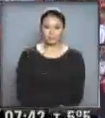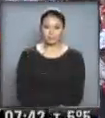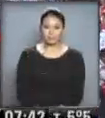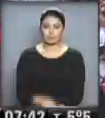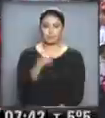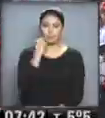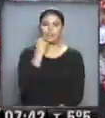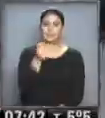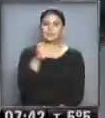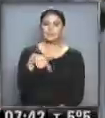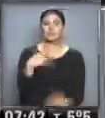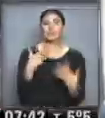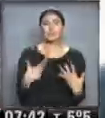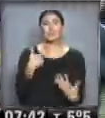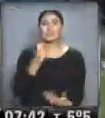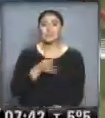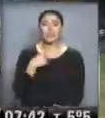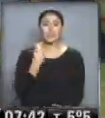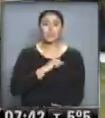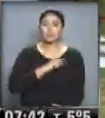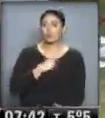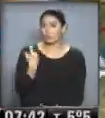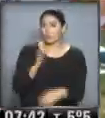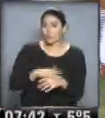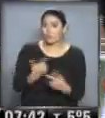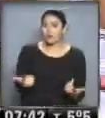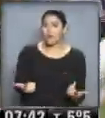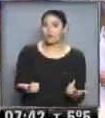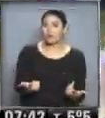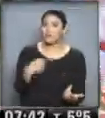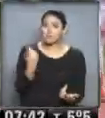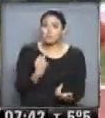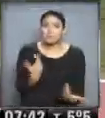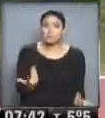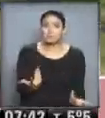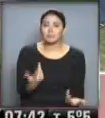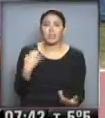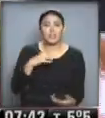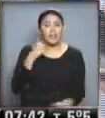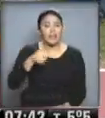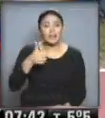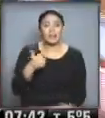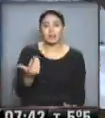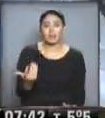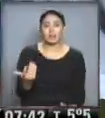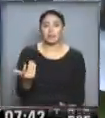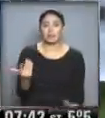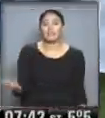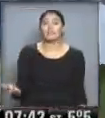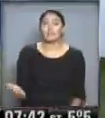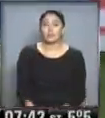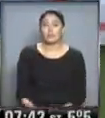Obviamente sabemos el dolor de los muchachos, pero nosotros no tenemos la culpa. Nosotros tenemos que ganar también.